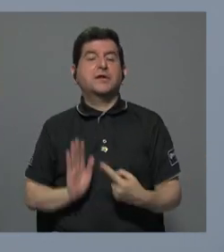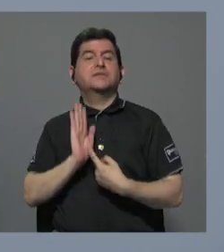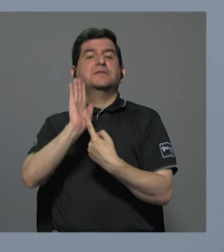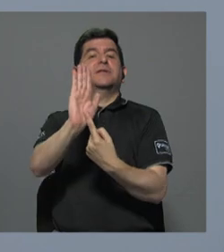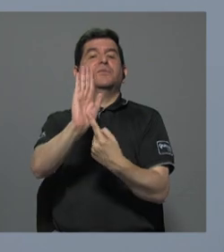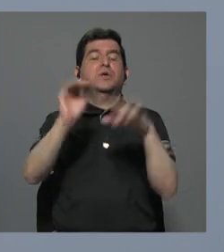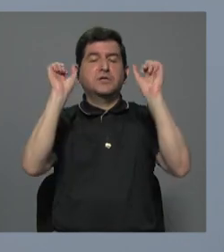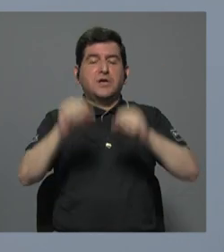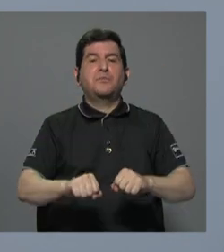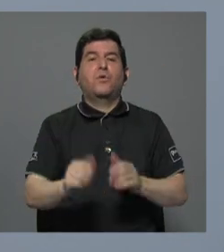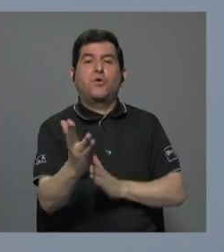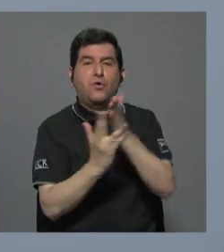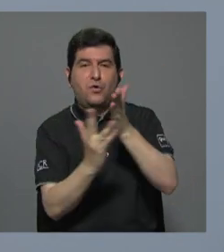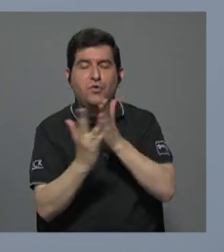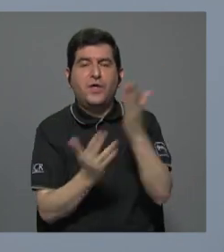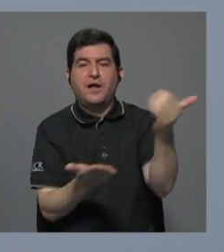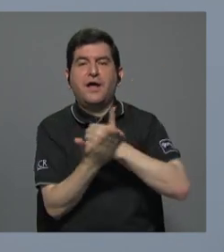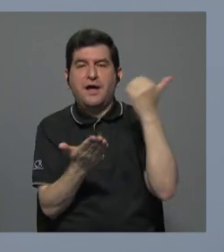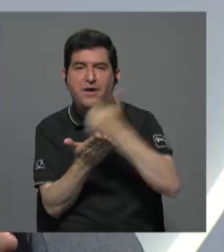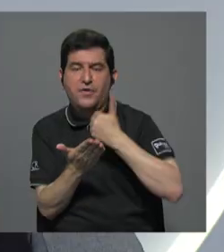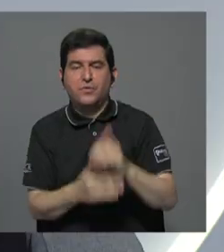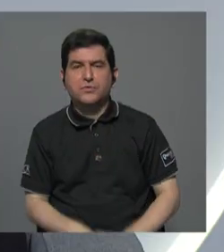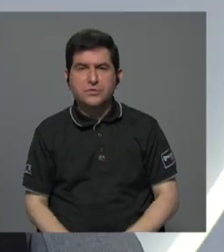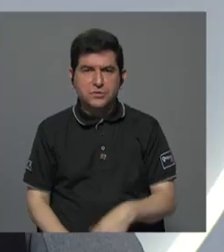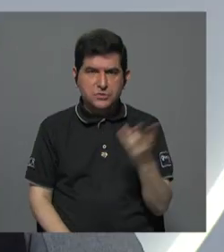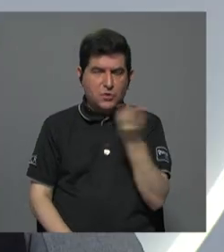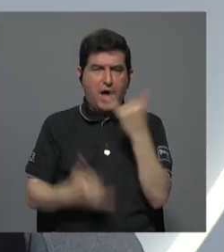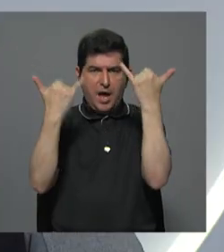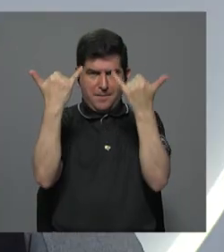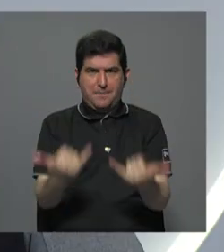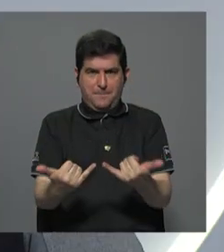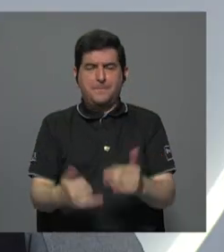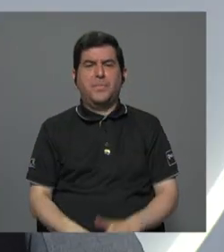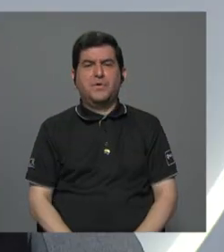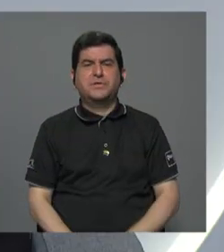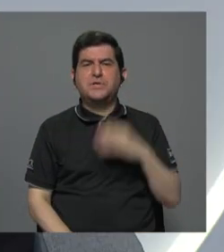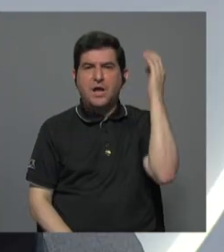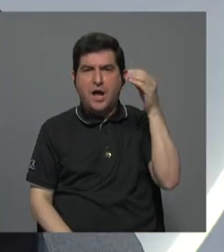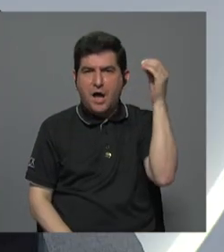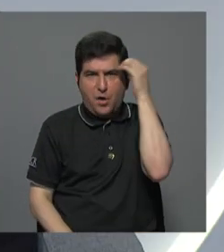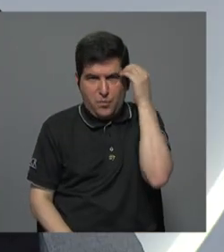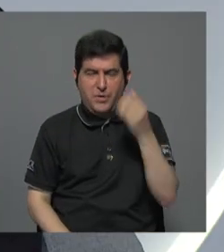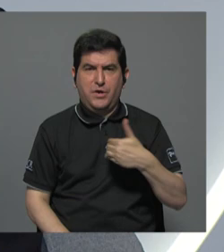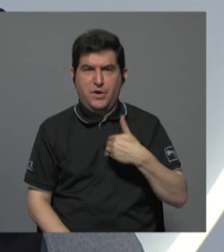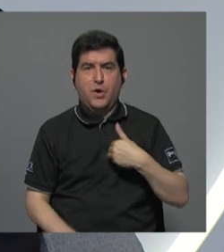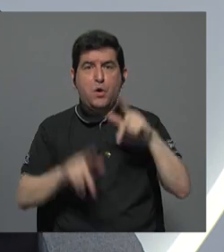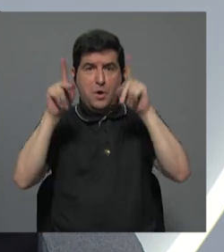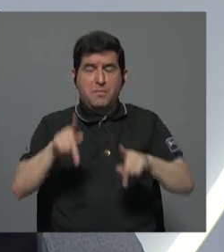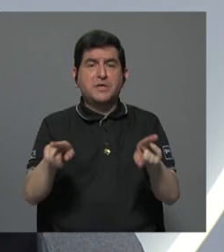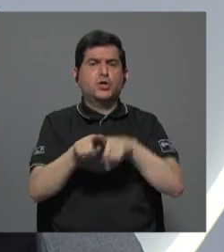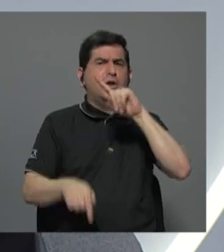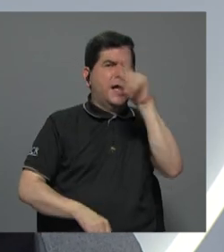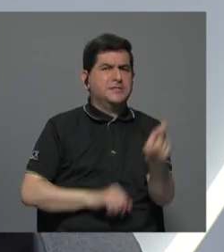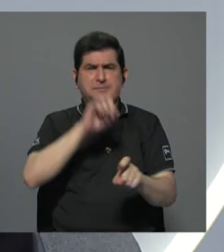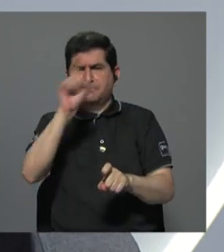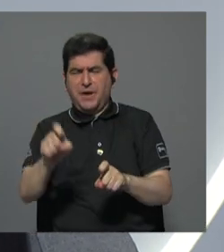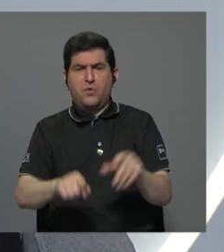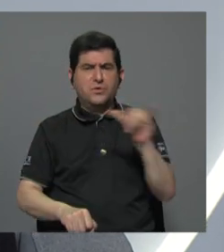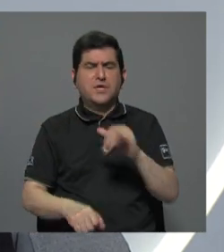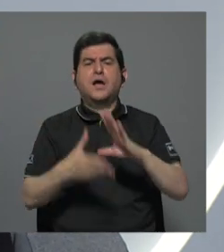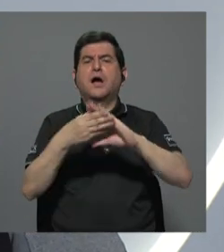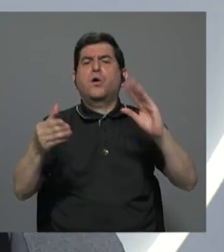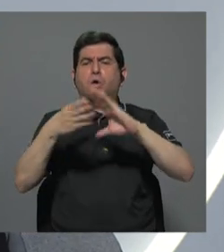para poder accesar a estos recursos ustedes ya han generado corrientes de opinión y hay personas haciendo preguntas e igualmente